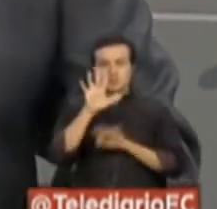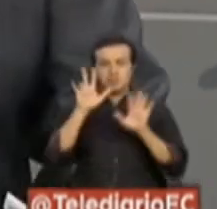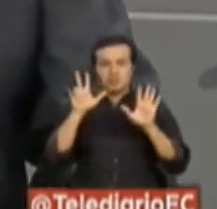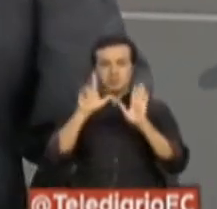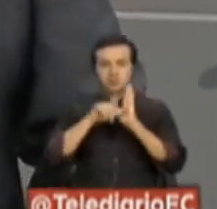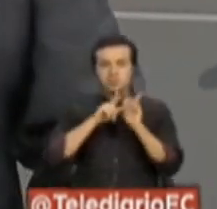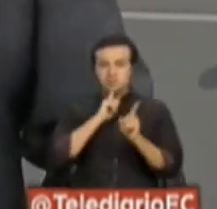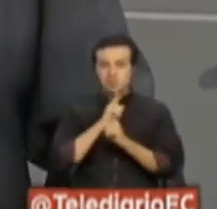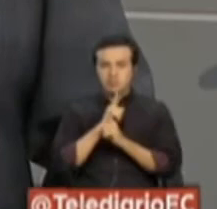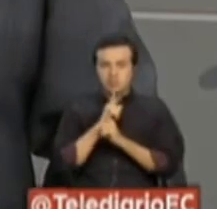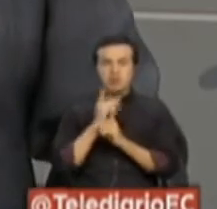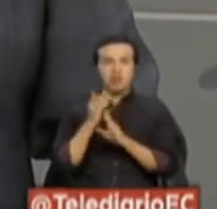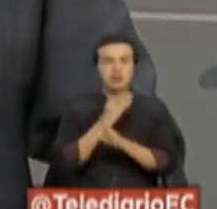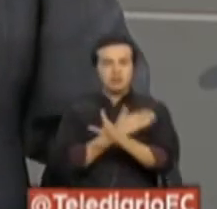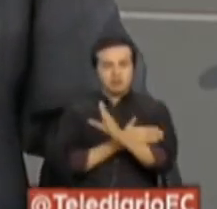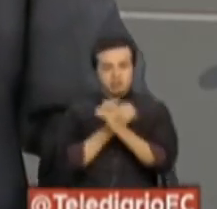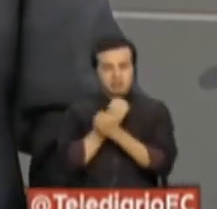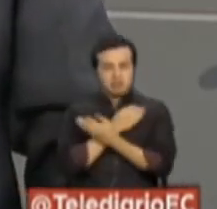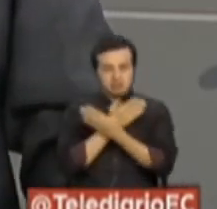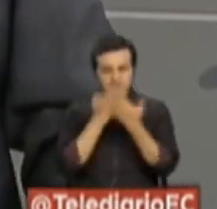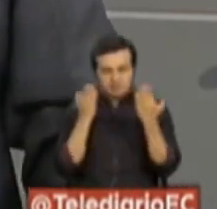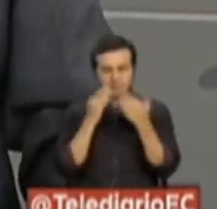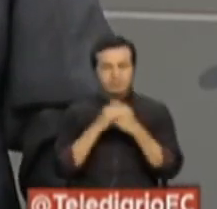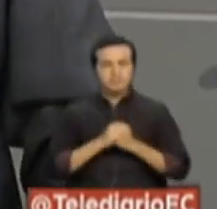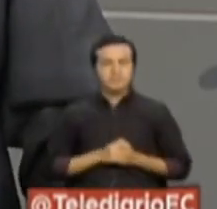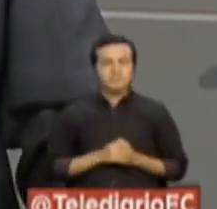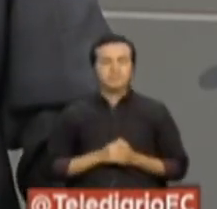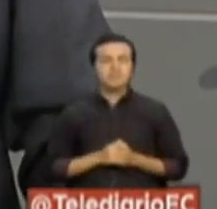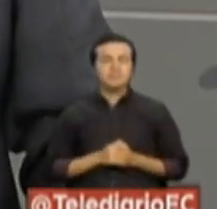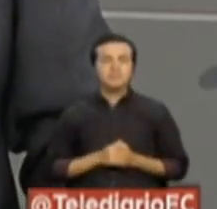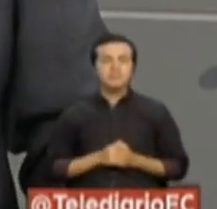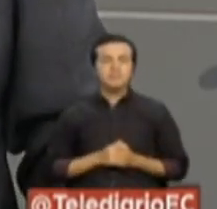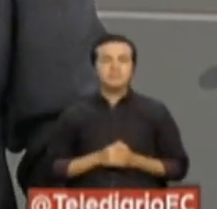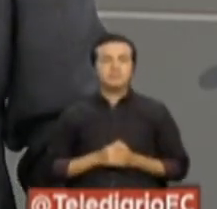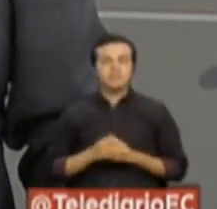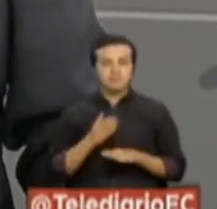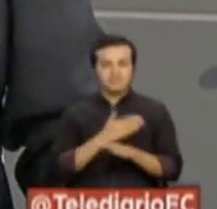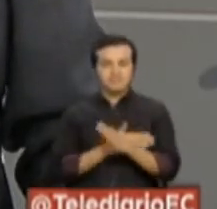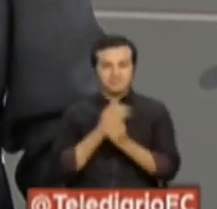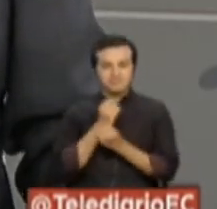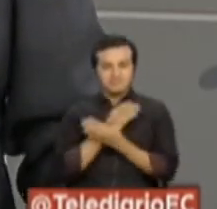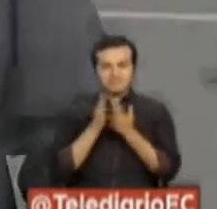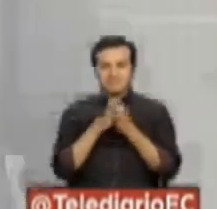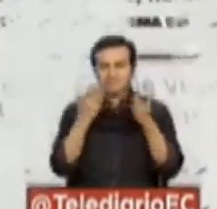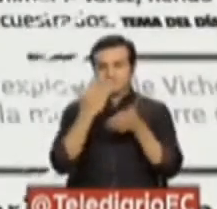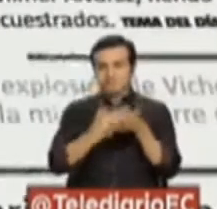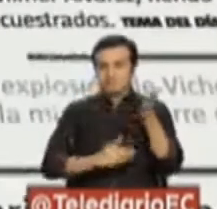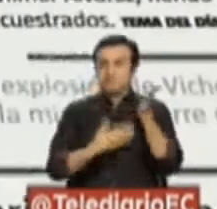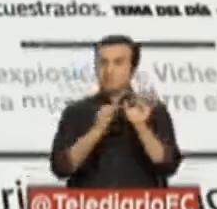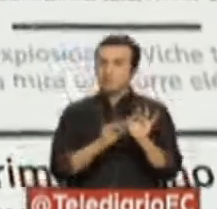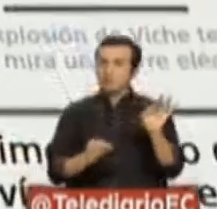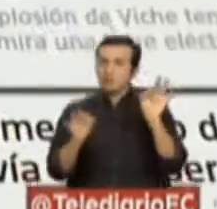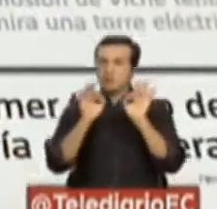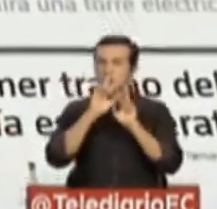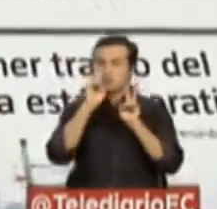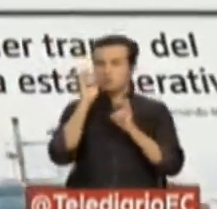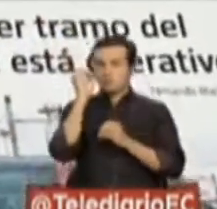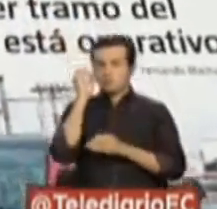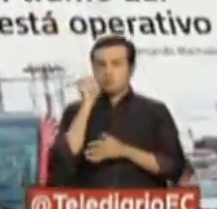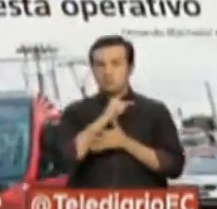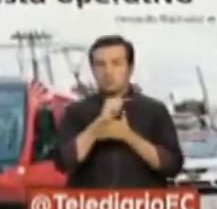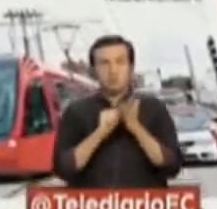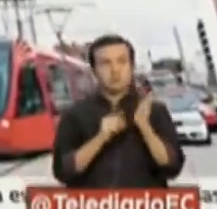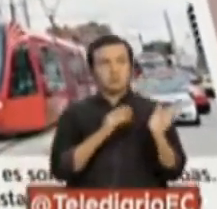7:58 de la mañana. No nos retiramos antes de recomendarles la lectura de este día de diario El Telégrafo y la importante información